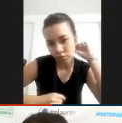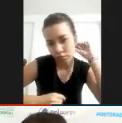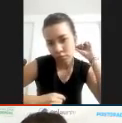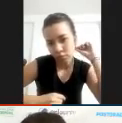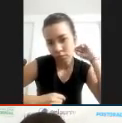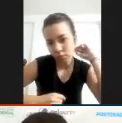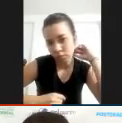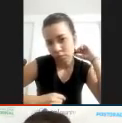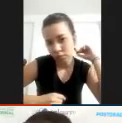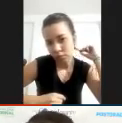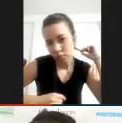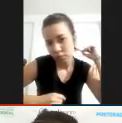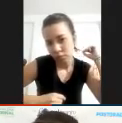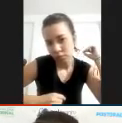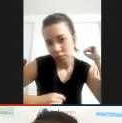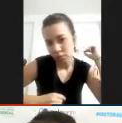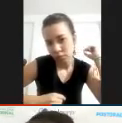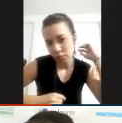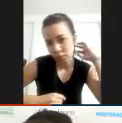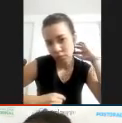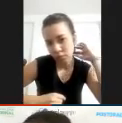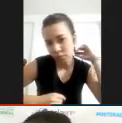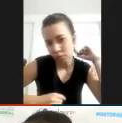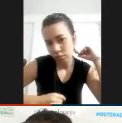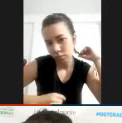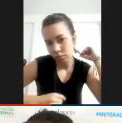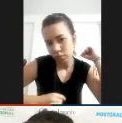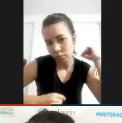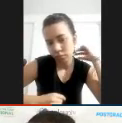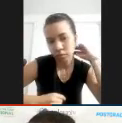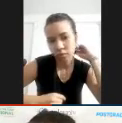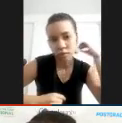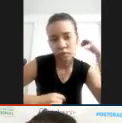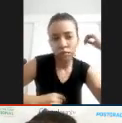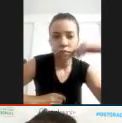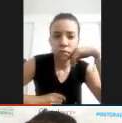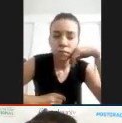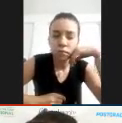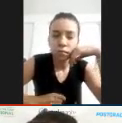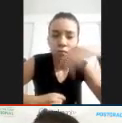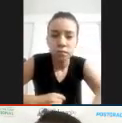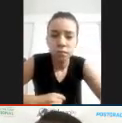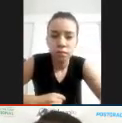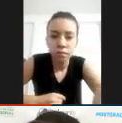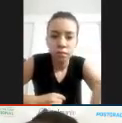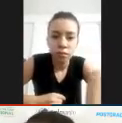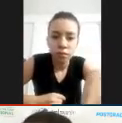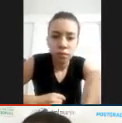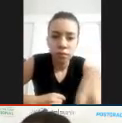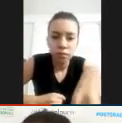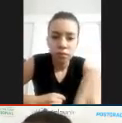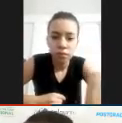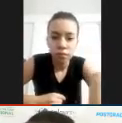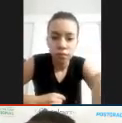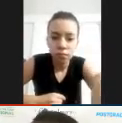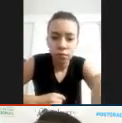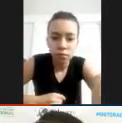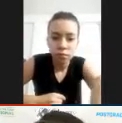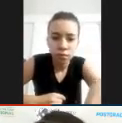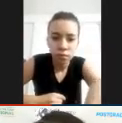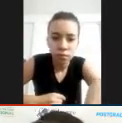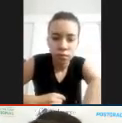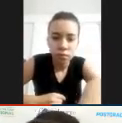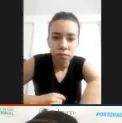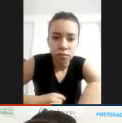del acto. Si usted como abogado, usted va a pretender hacer valer los derechos de su cliente, pues usted tiene que hacerlo conforme a la verdad. Eso